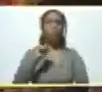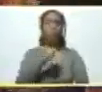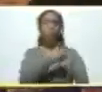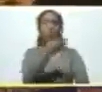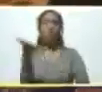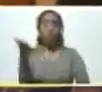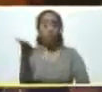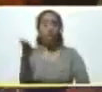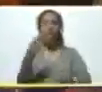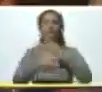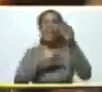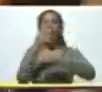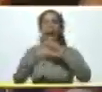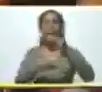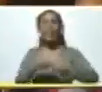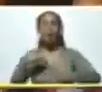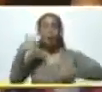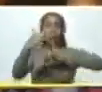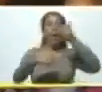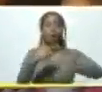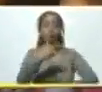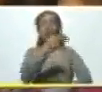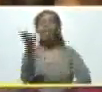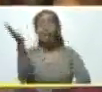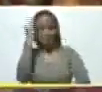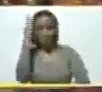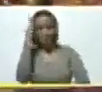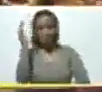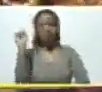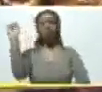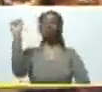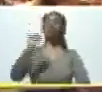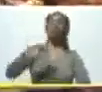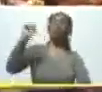¿Saben lo que hacen los bandidos? ¿Ustedes lo saben?